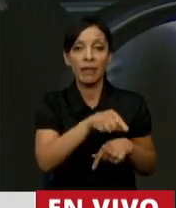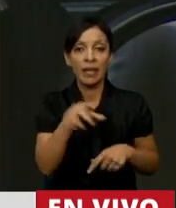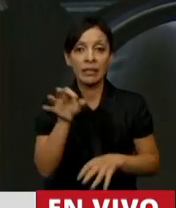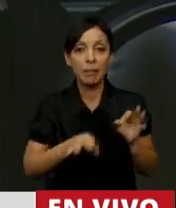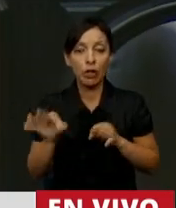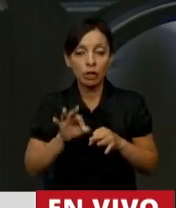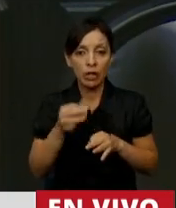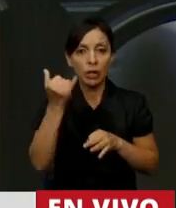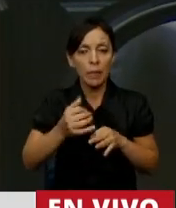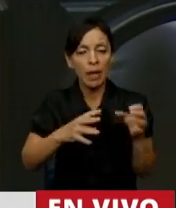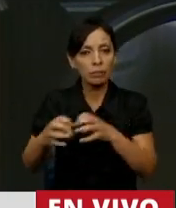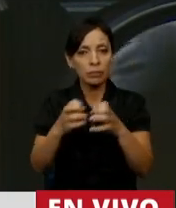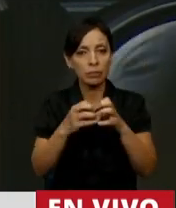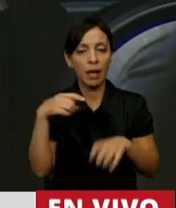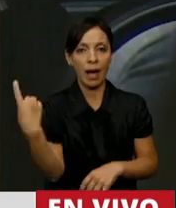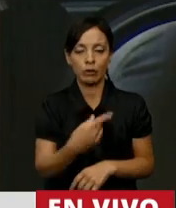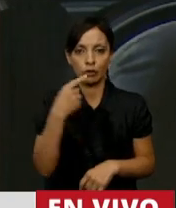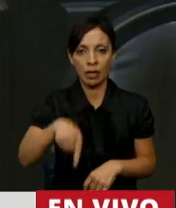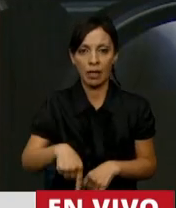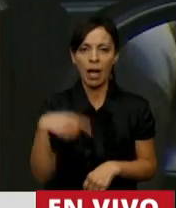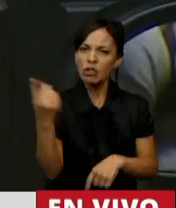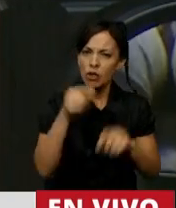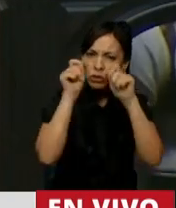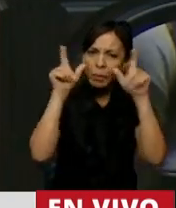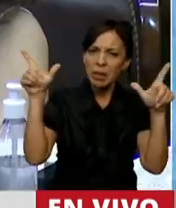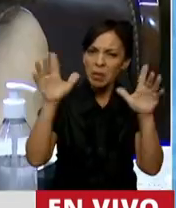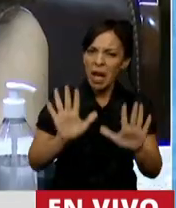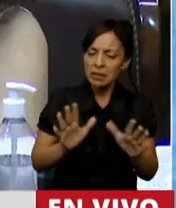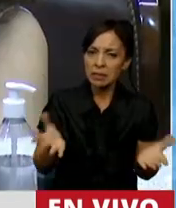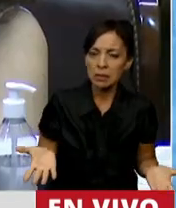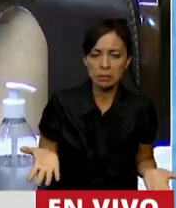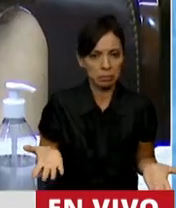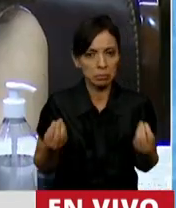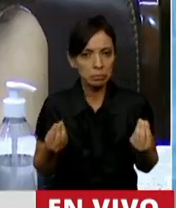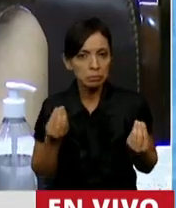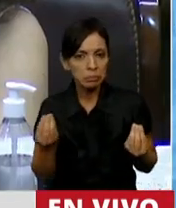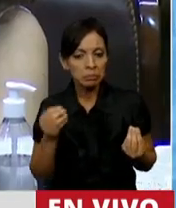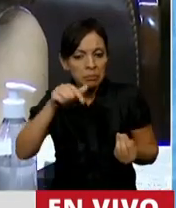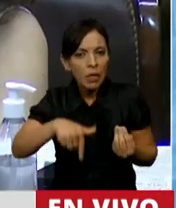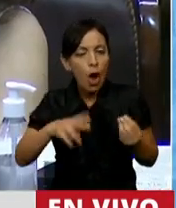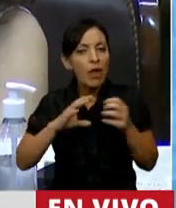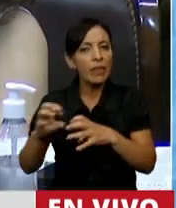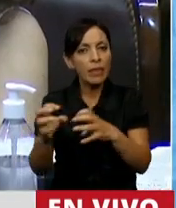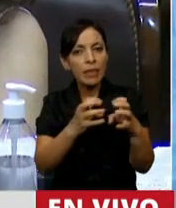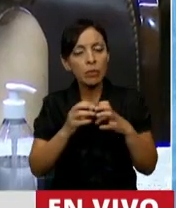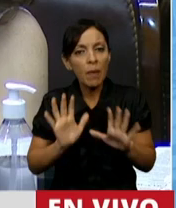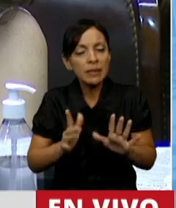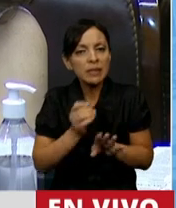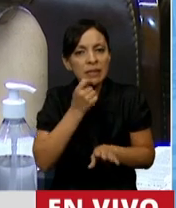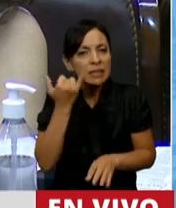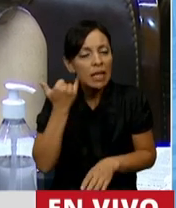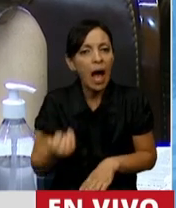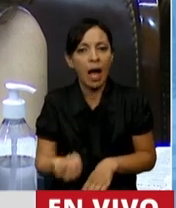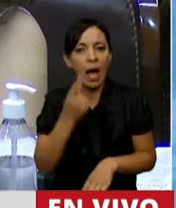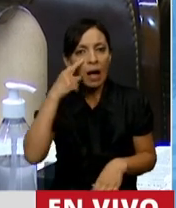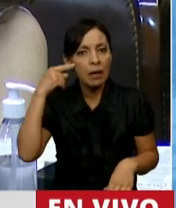este recinto no nos tiene que sorprender que te que estemos discutiendo esto si el presidente fernández